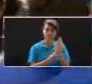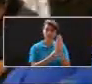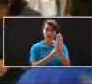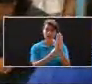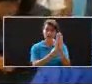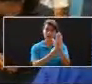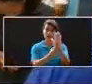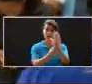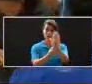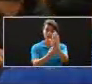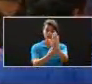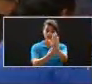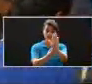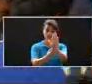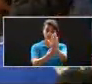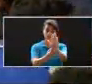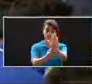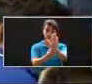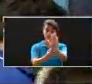presencia.